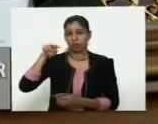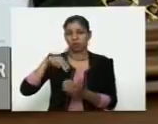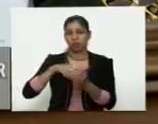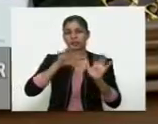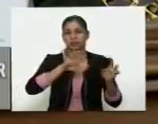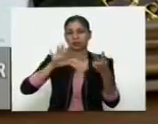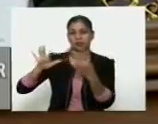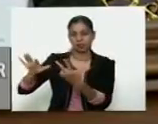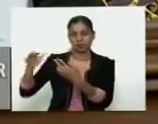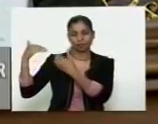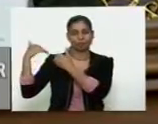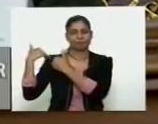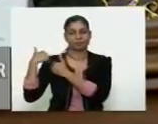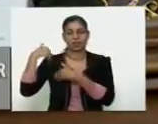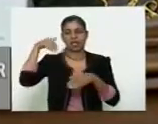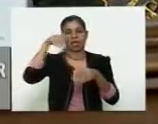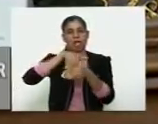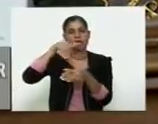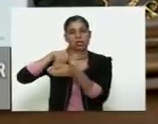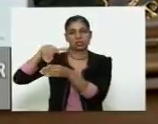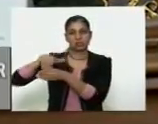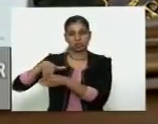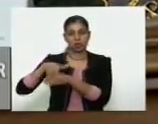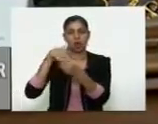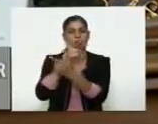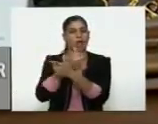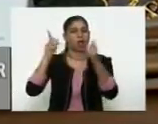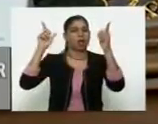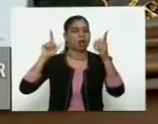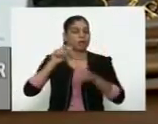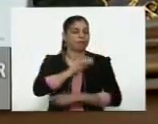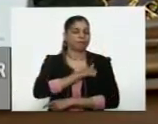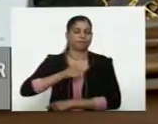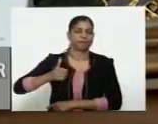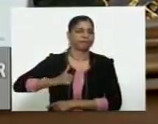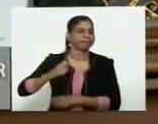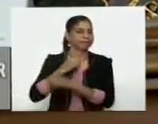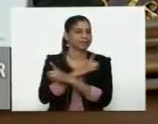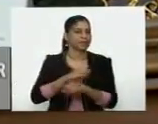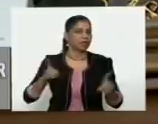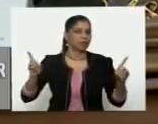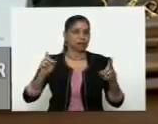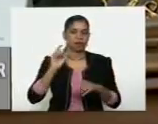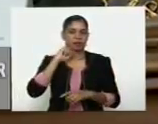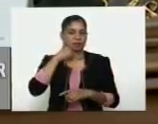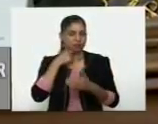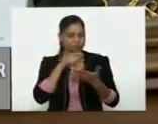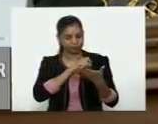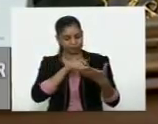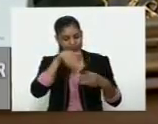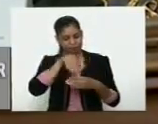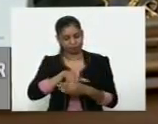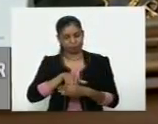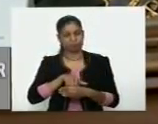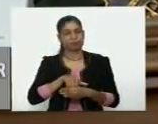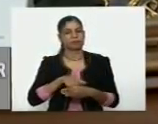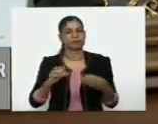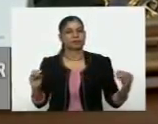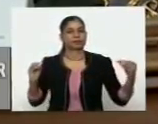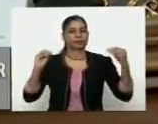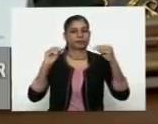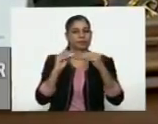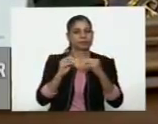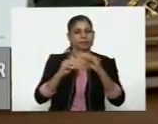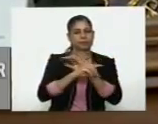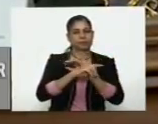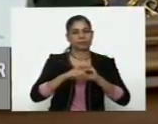2017, en elecciones democráticas, libres, universales, directas y secretas, de conformidad con lo previsto en